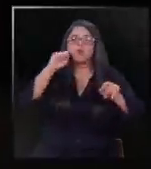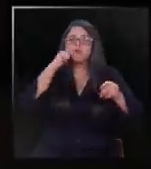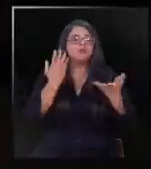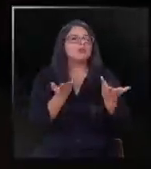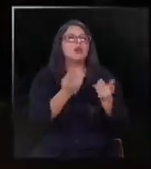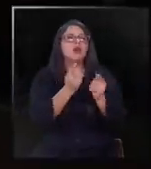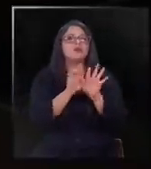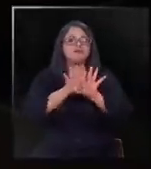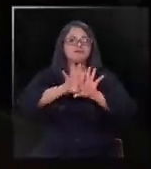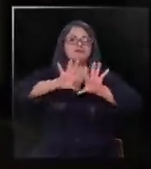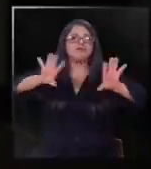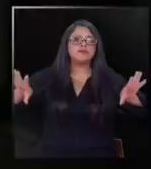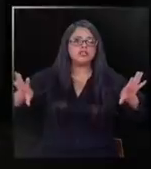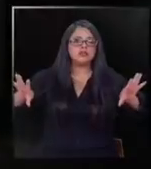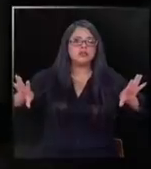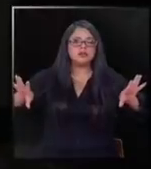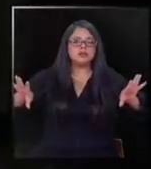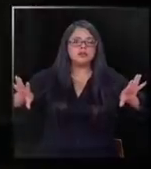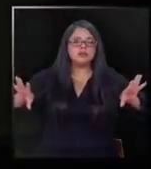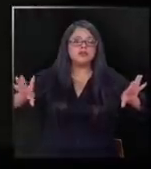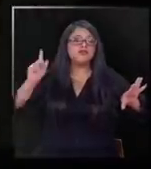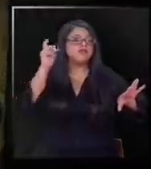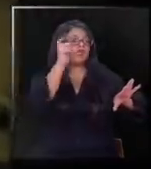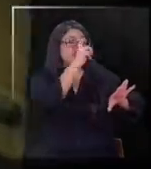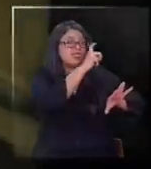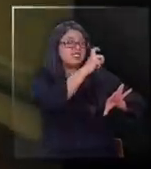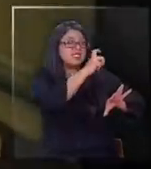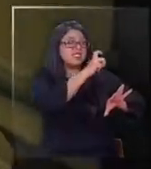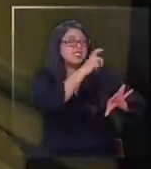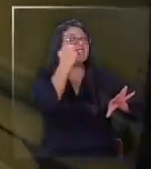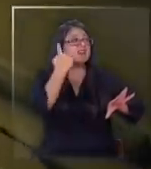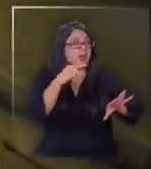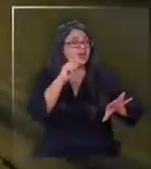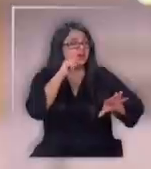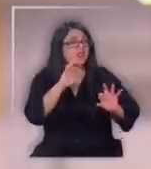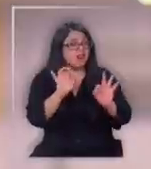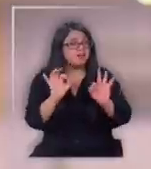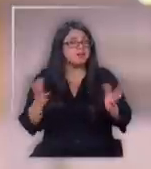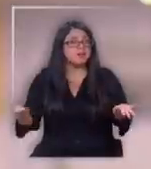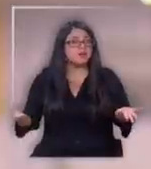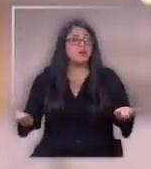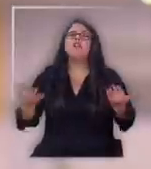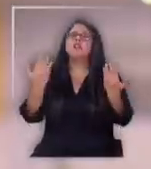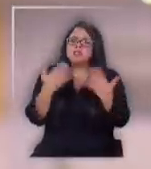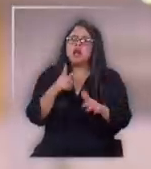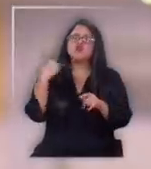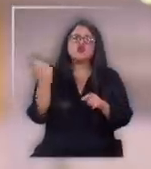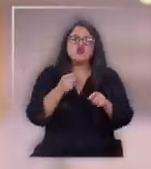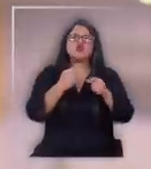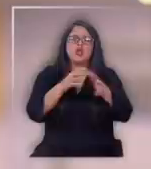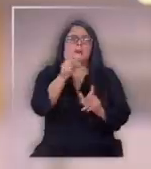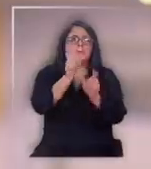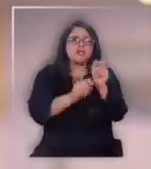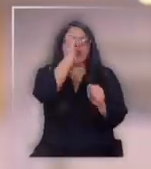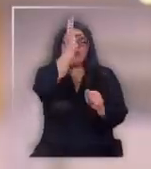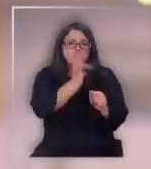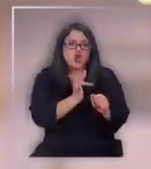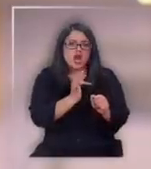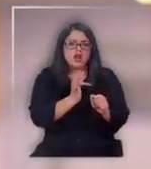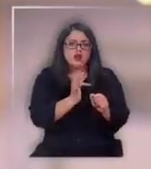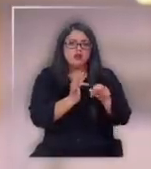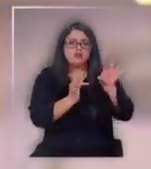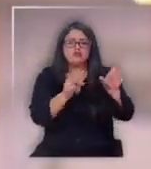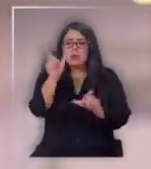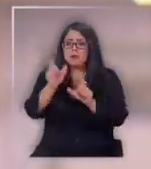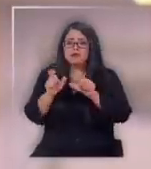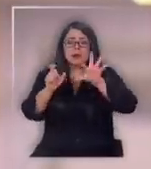total, draconiano, duro, pero hasta aquí efectivo. Hemos separado tanto personal como